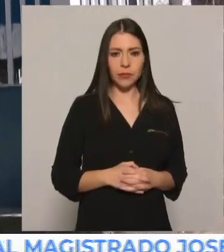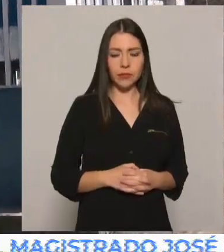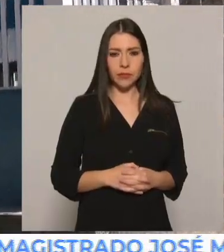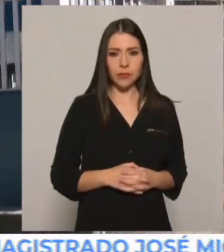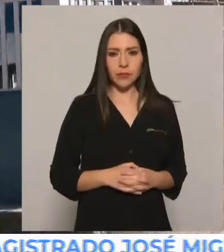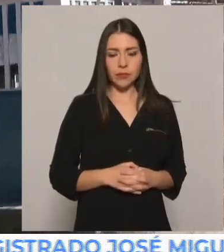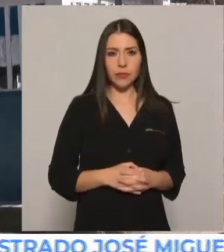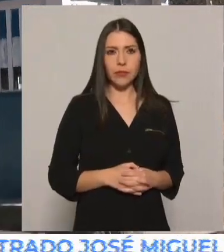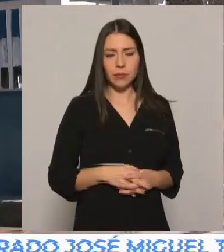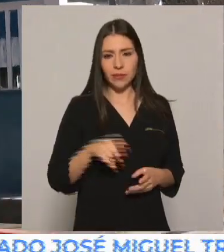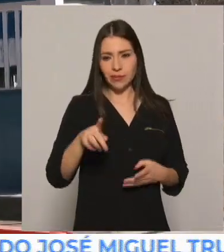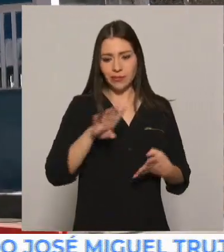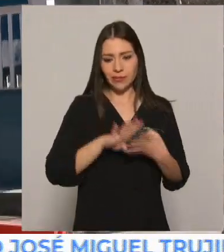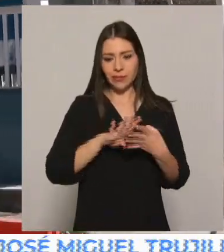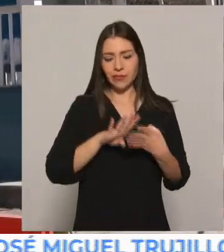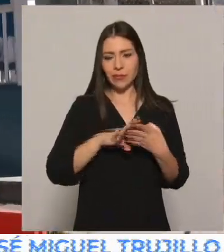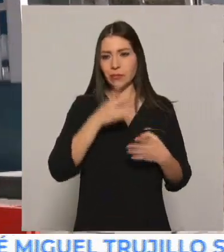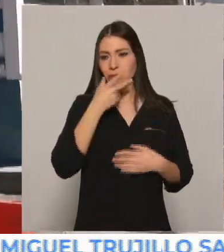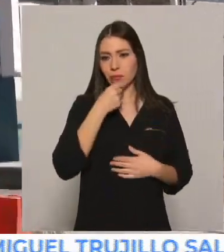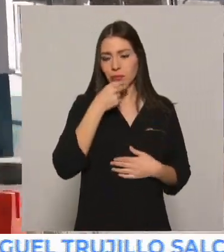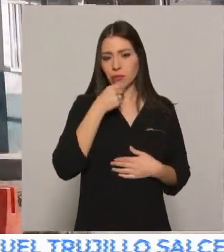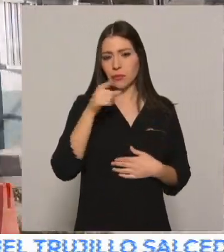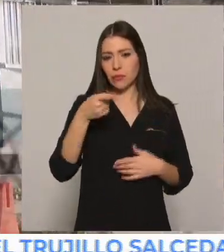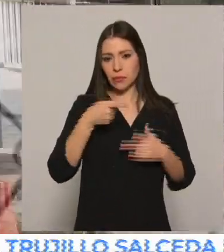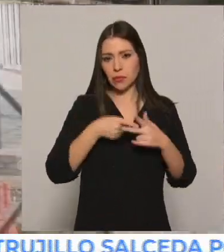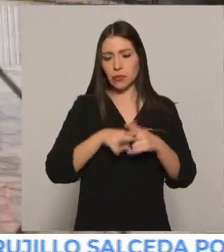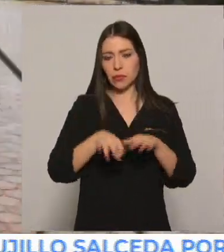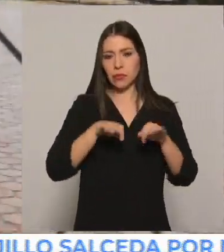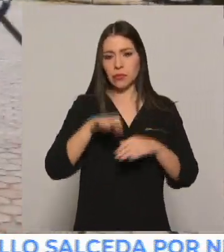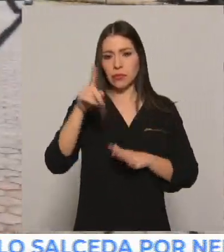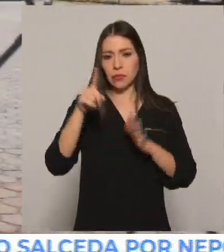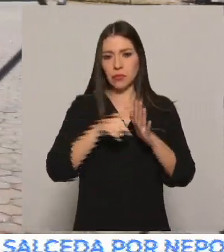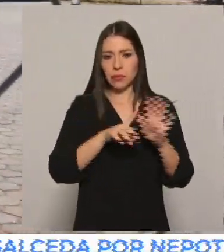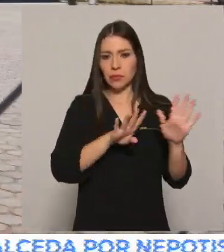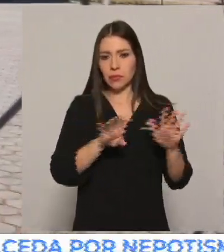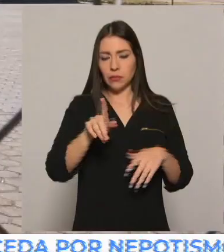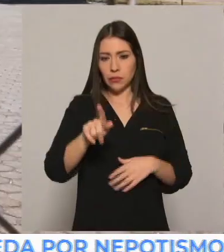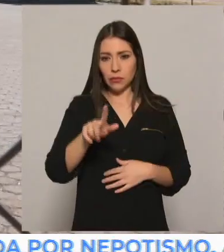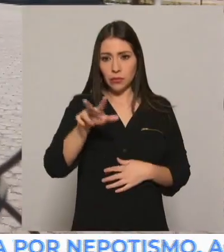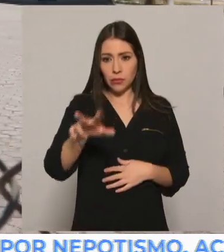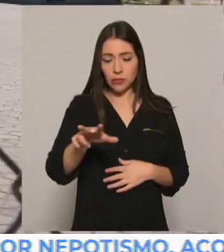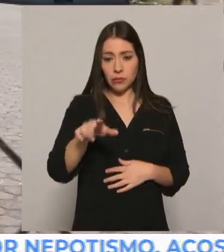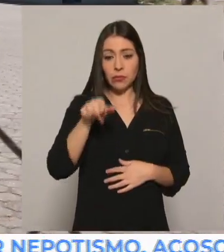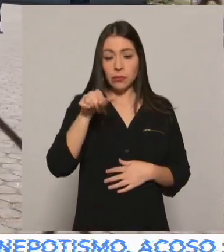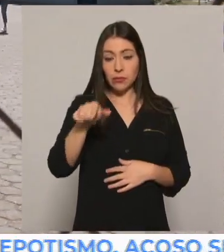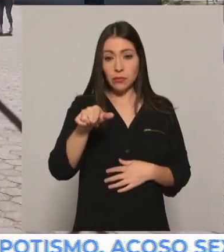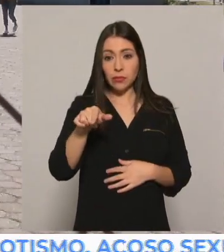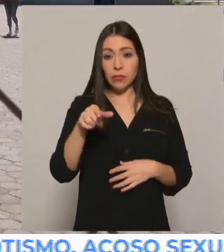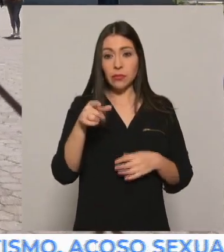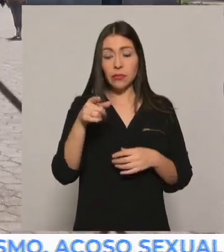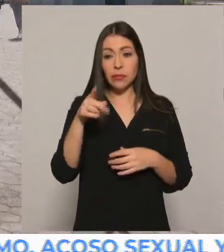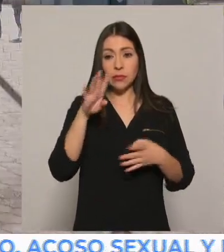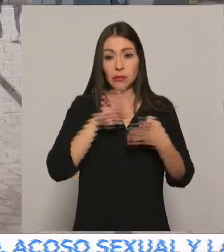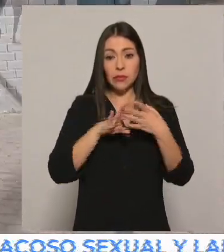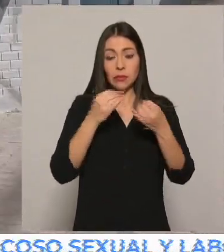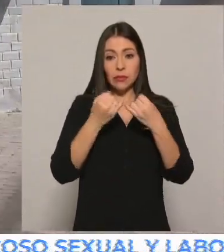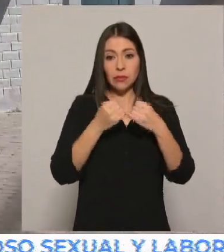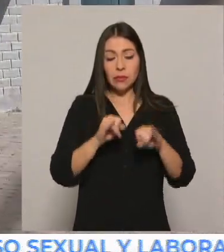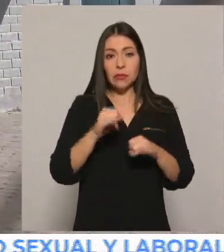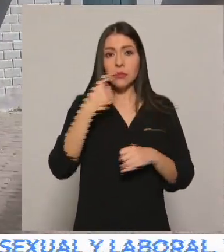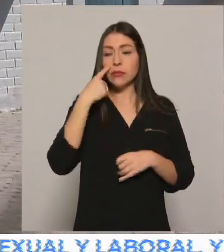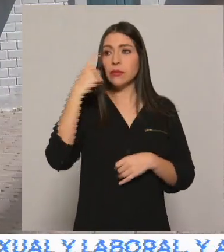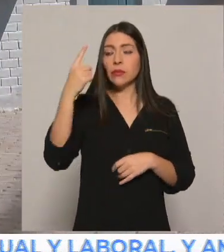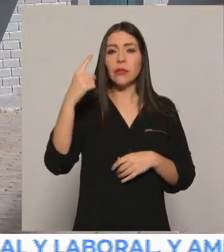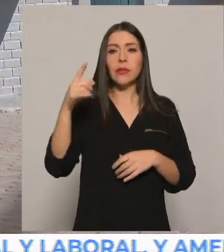El reclusorio preventivo Varonil Sur inició operaciones en 1978. Cuando se inauguró, este centro de reclusión se hallaba a las afueras de la